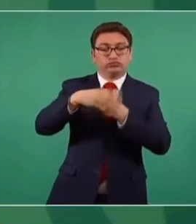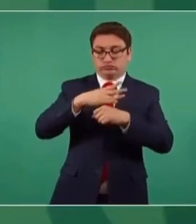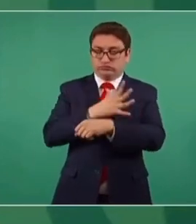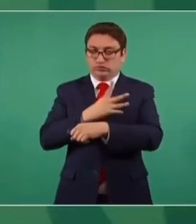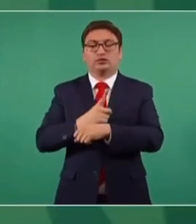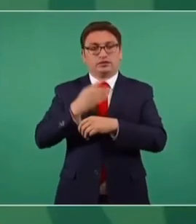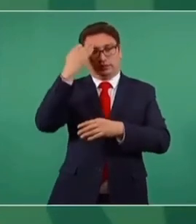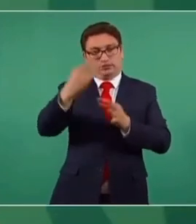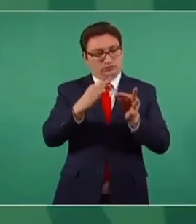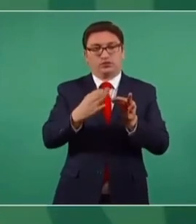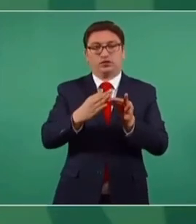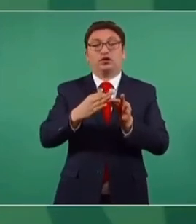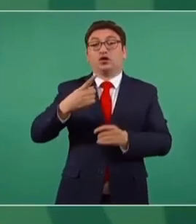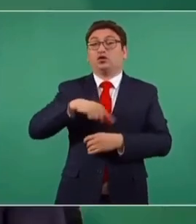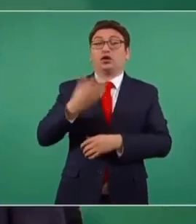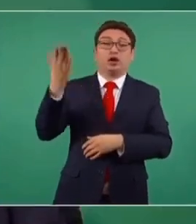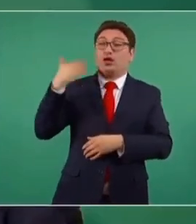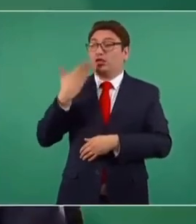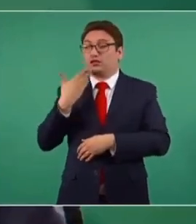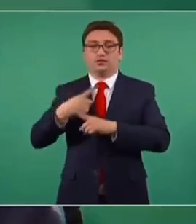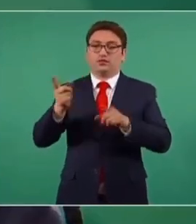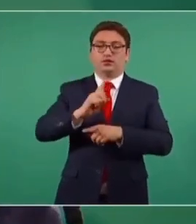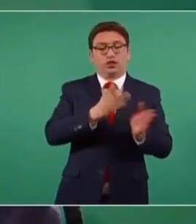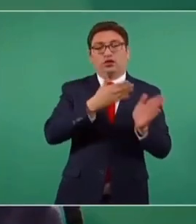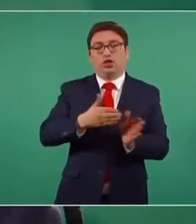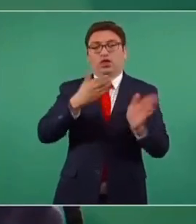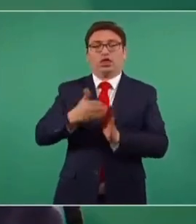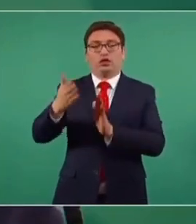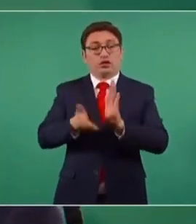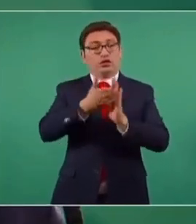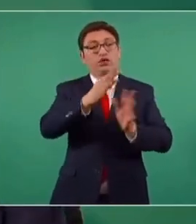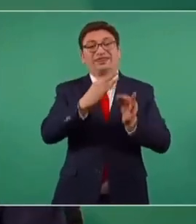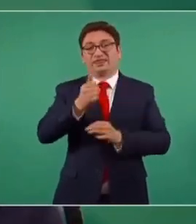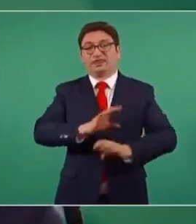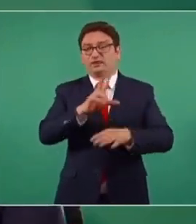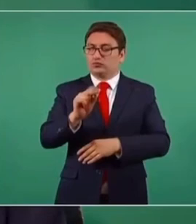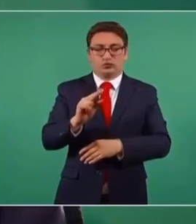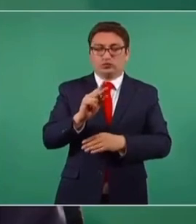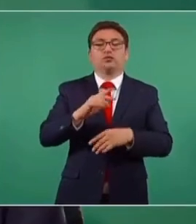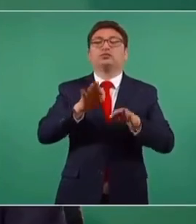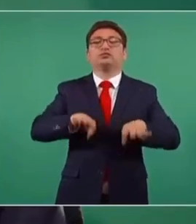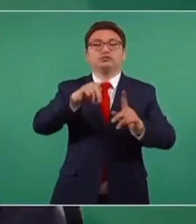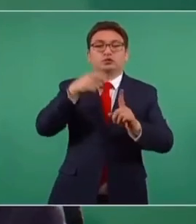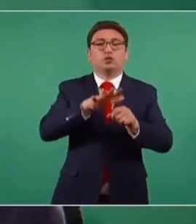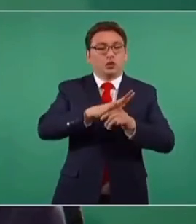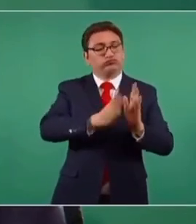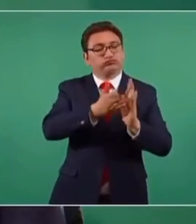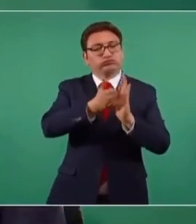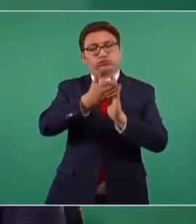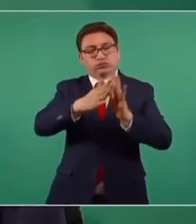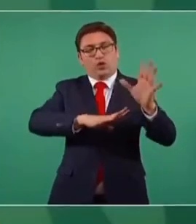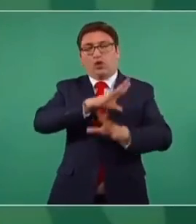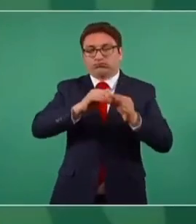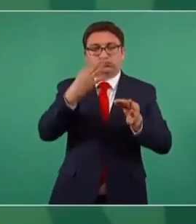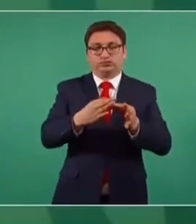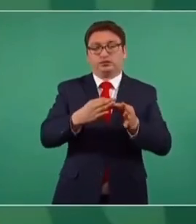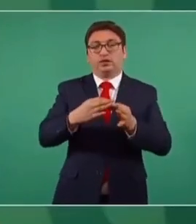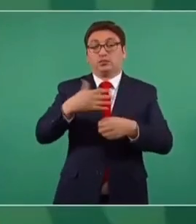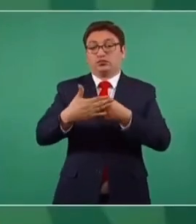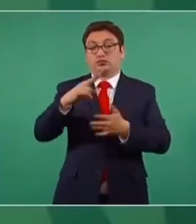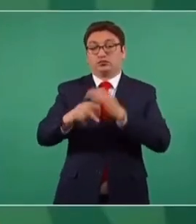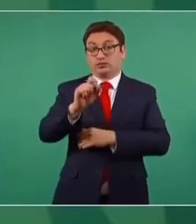tiempo, que no hagamos nosotros lo mismo de dejar las obras sin terminar, porque el propósito es acabar todo. Incluso a finales del